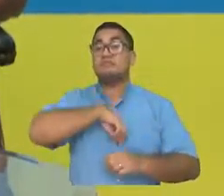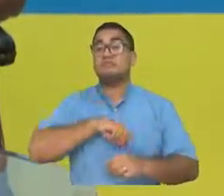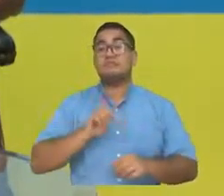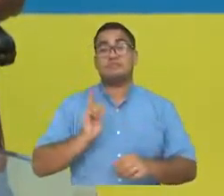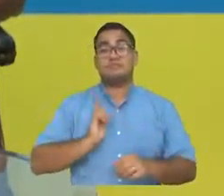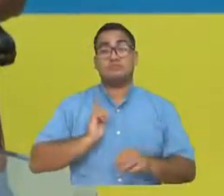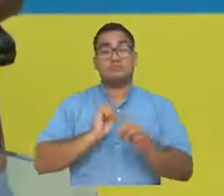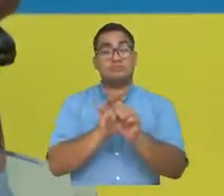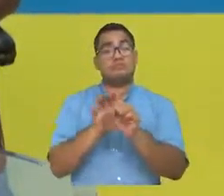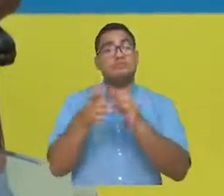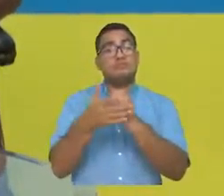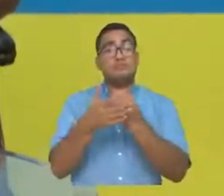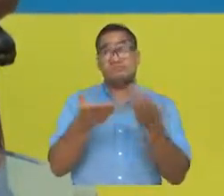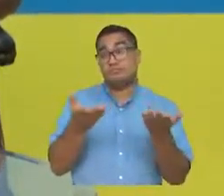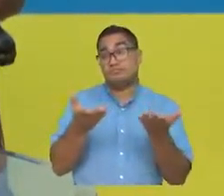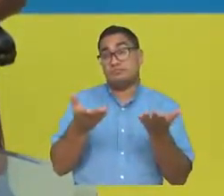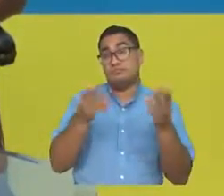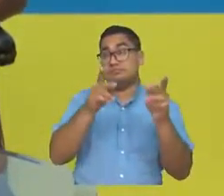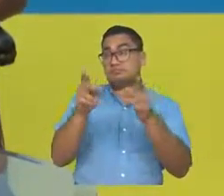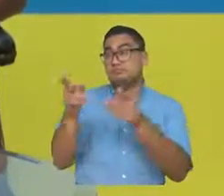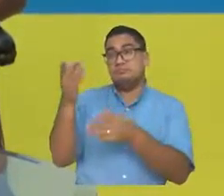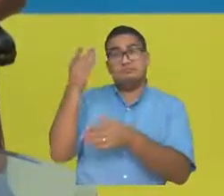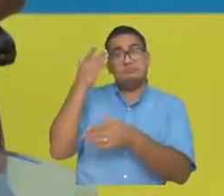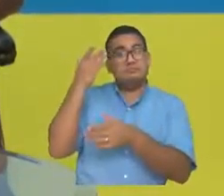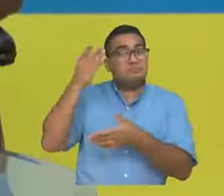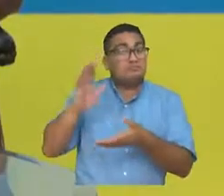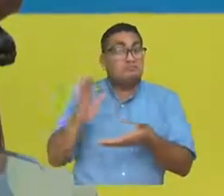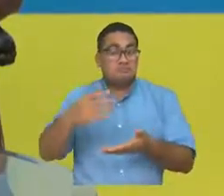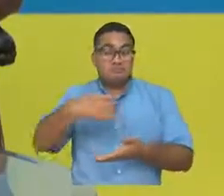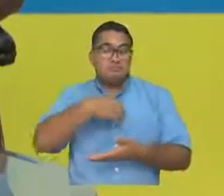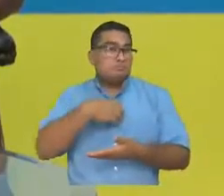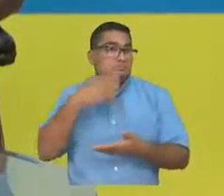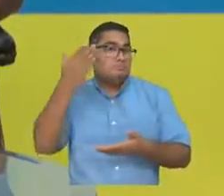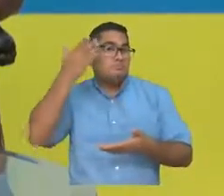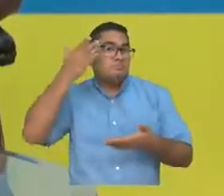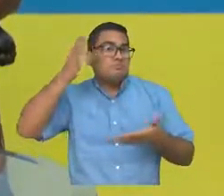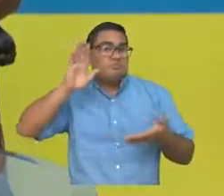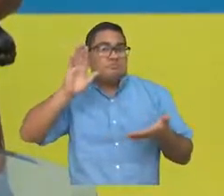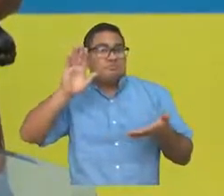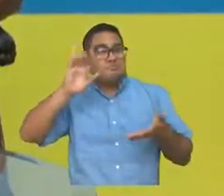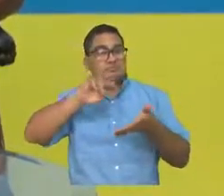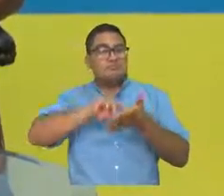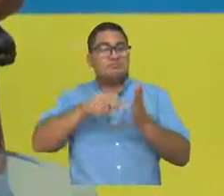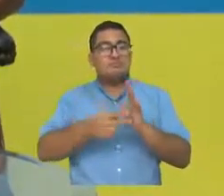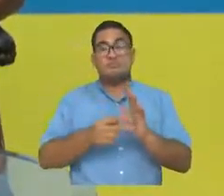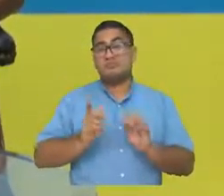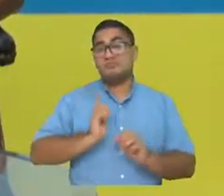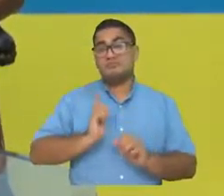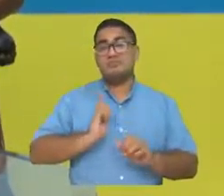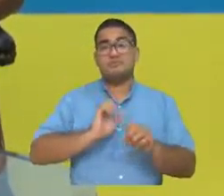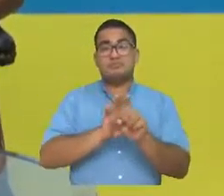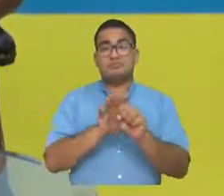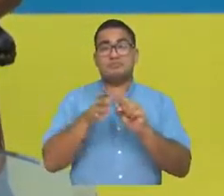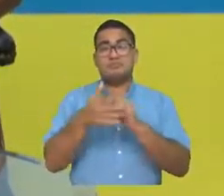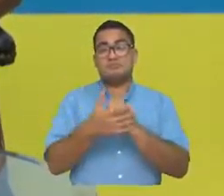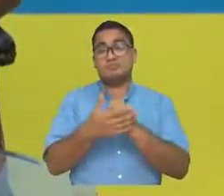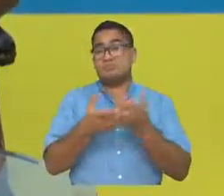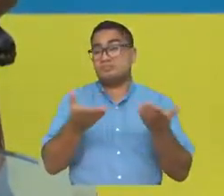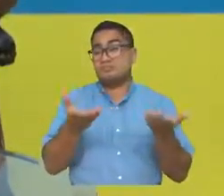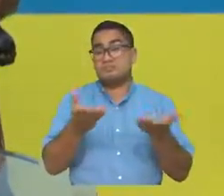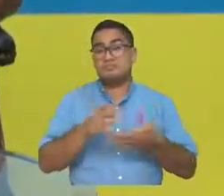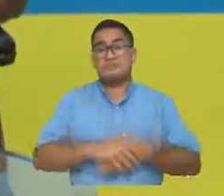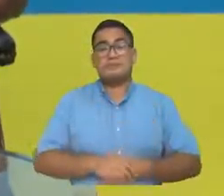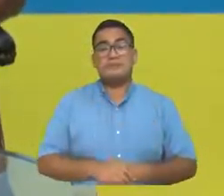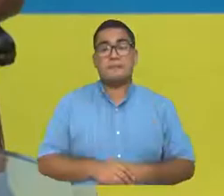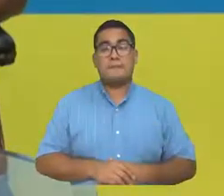los síntomas del COVID-19. Muy importante hablar de los pacientes asintomáticos, aquellos que no presentan síntomas, pero